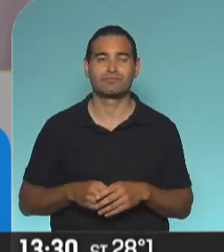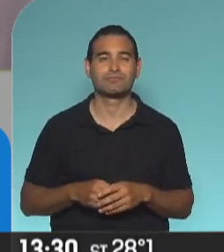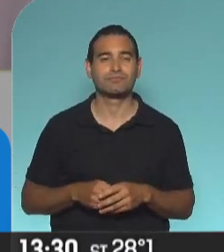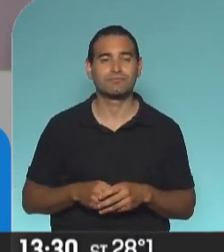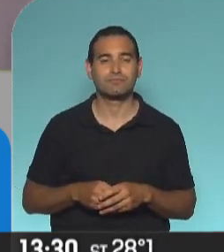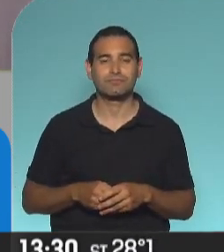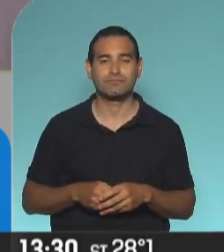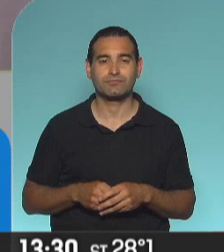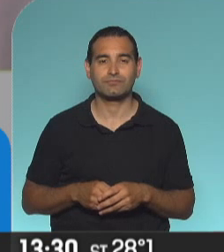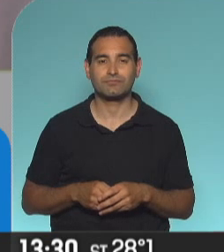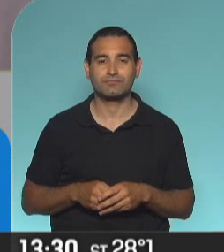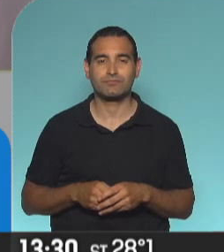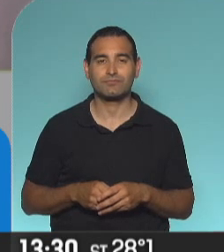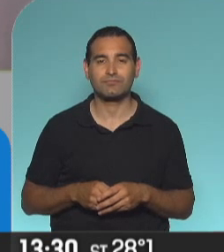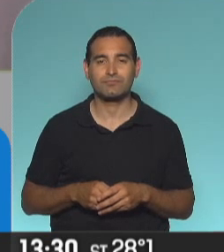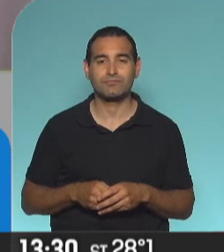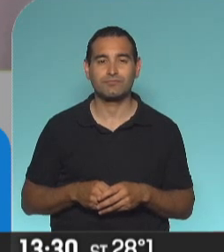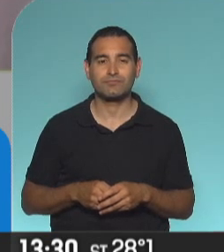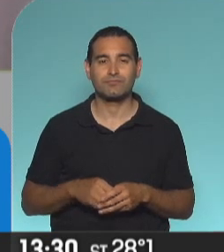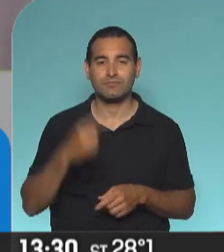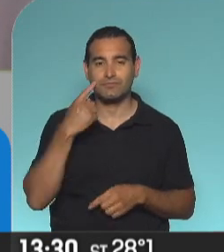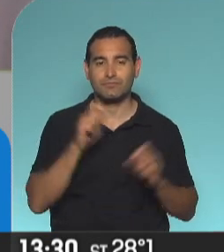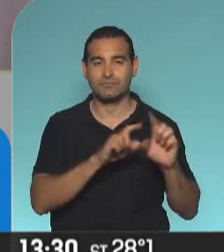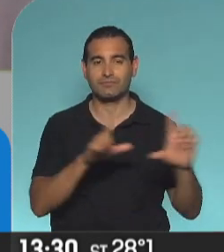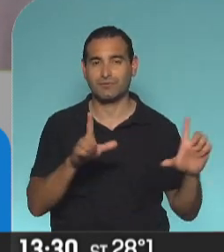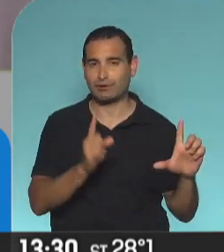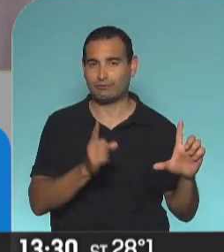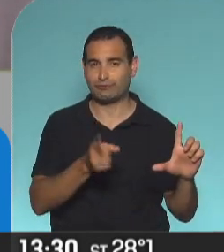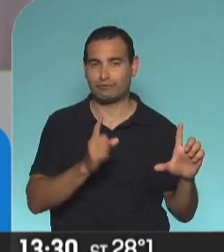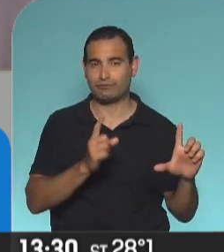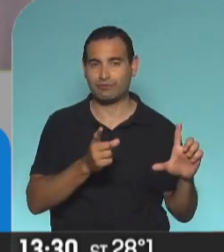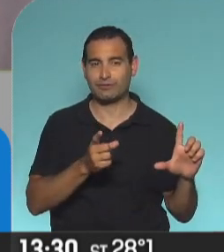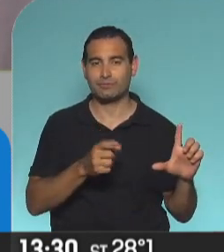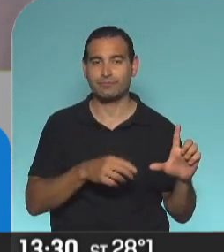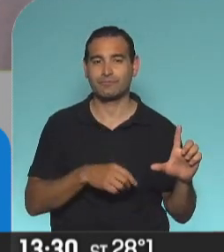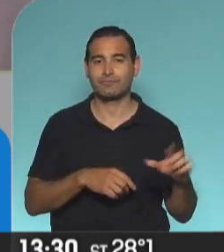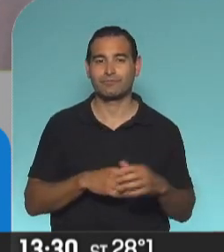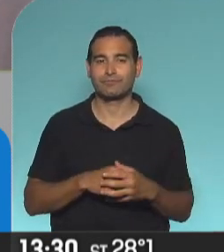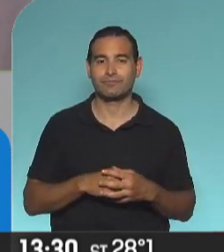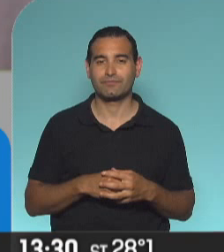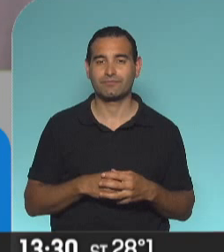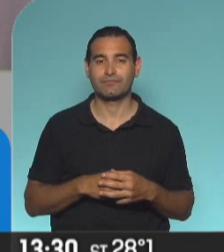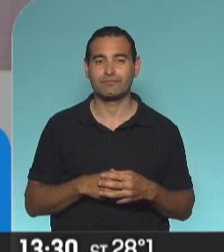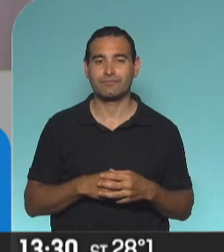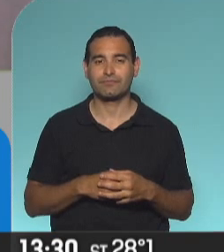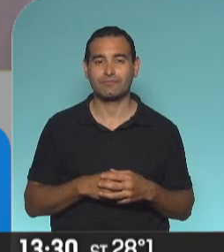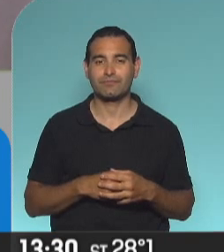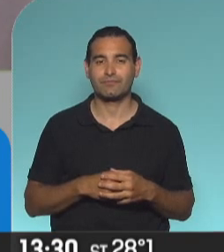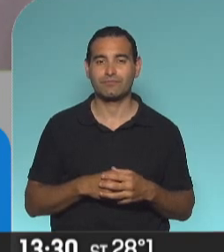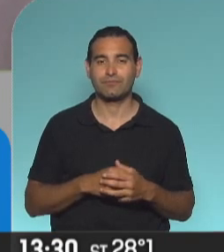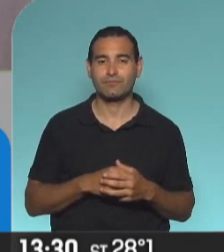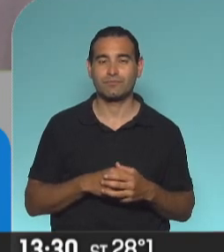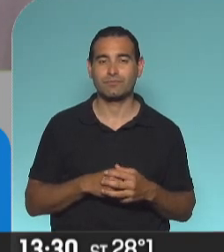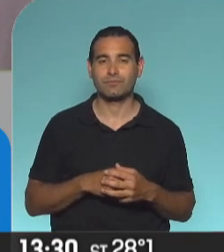Cabaret y vamos a estar, bueno, ahí mientras seguimos viendo imágenes, en este caso de la anfitriona del festival y